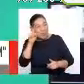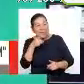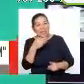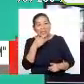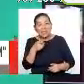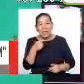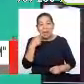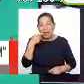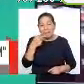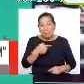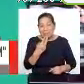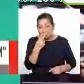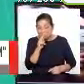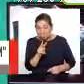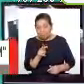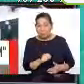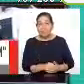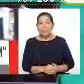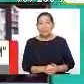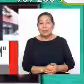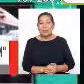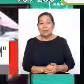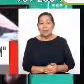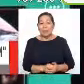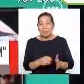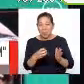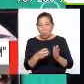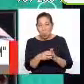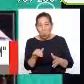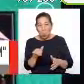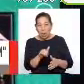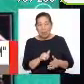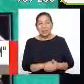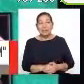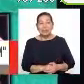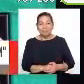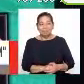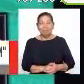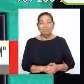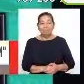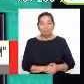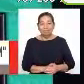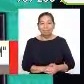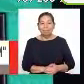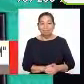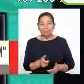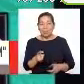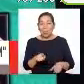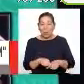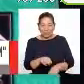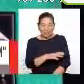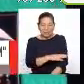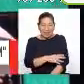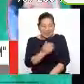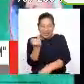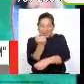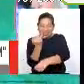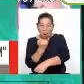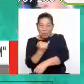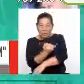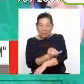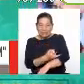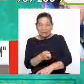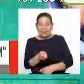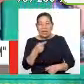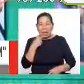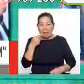hace las amenazas. Y acá se puede ver, acá tienen el tatuaje, acá tienen, ¿bien? Todo. Y acá está el tatuaje también. Se puede identificar que él es el que hace